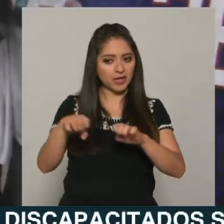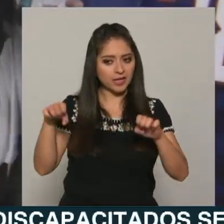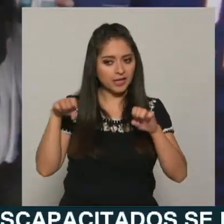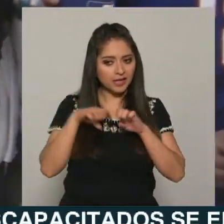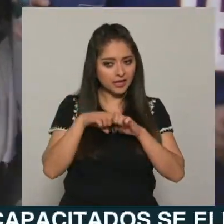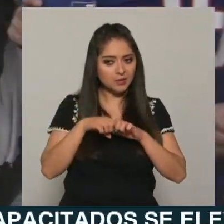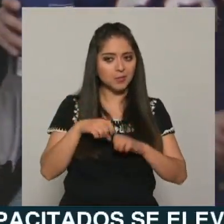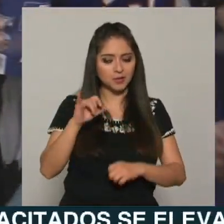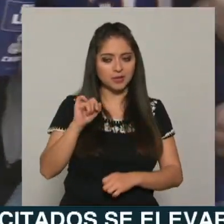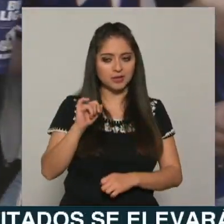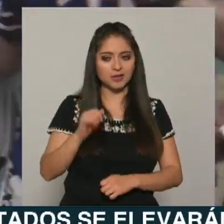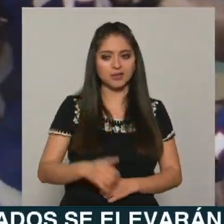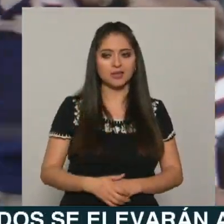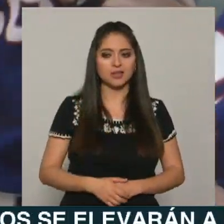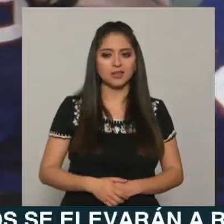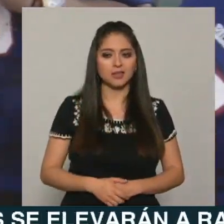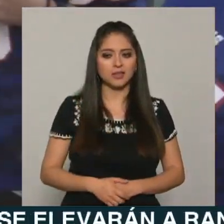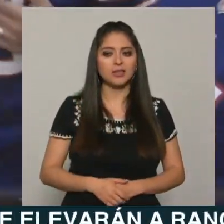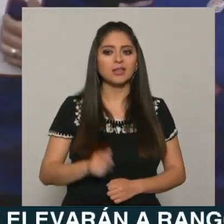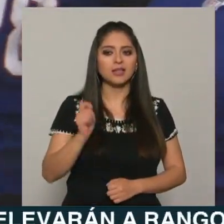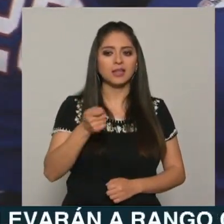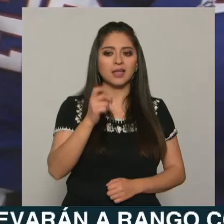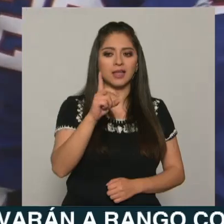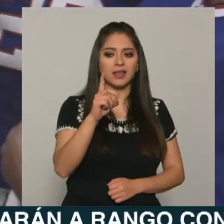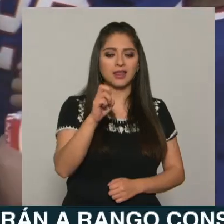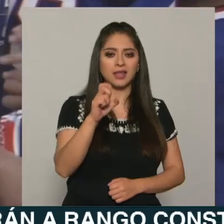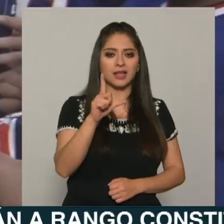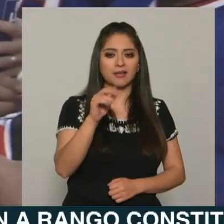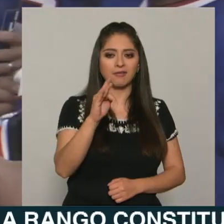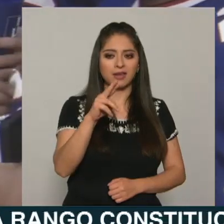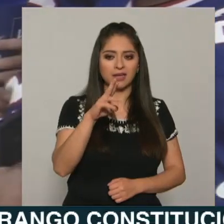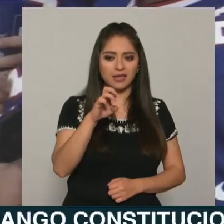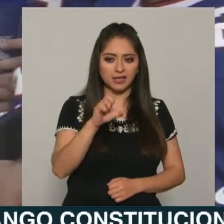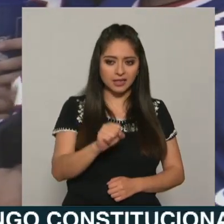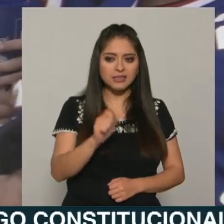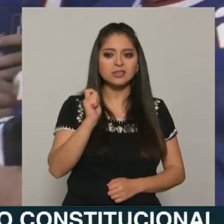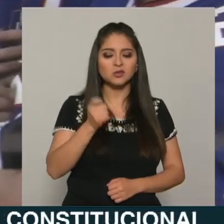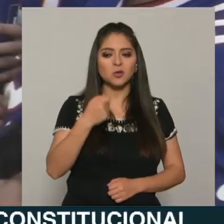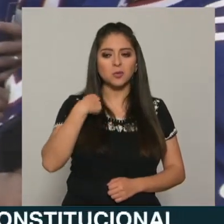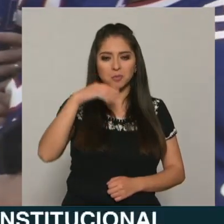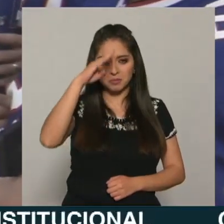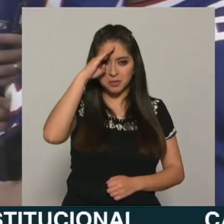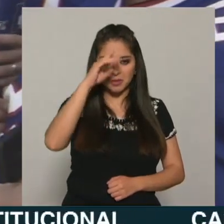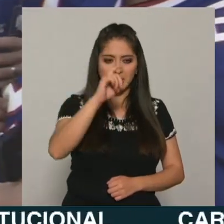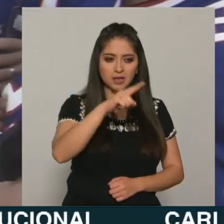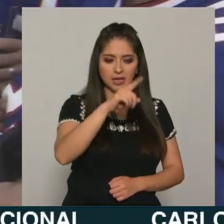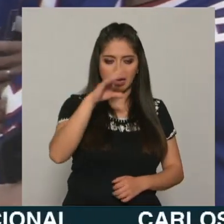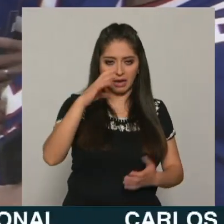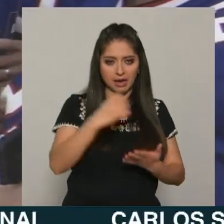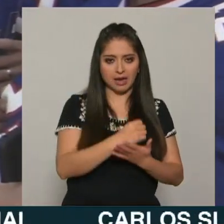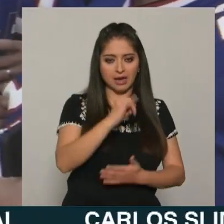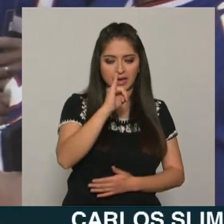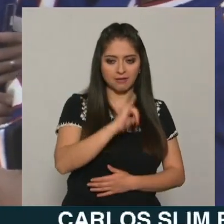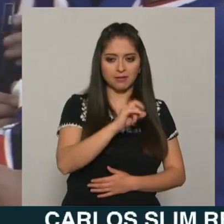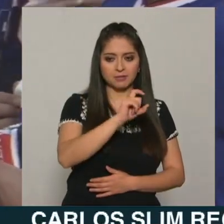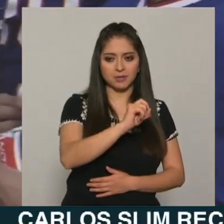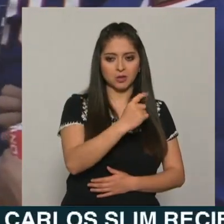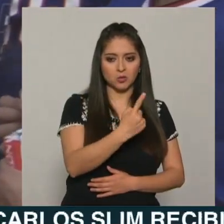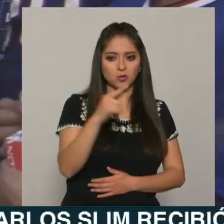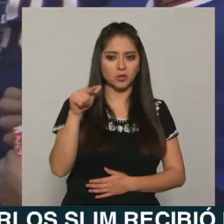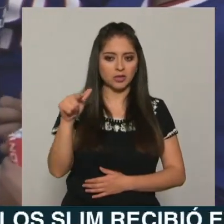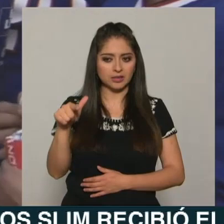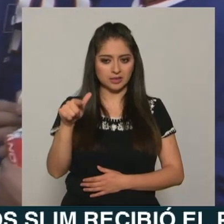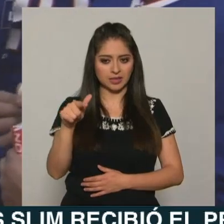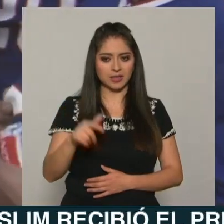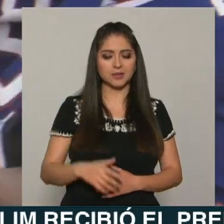solamente, ¿verdad? De los Delfines, ¿van a ganar los Jefes hoy? Yo creo que va a quedar 21-17. Ok. Van a ganar